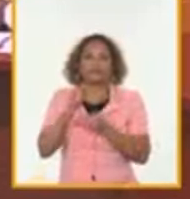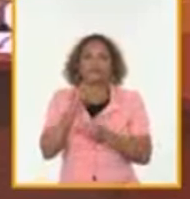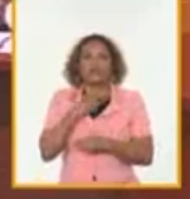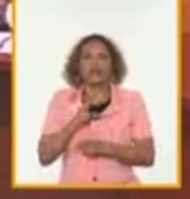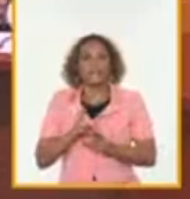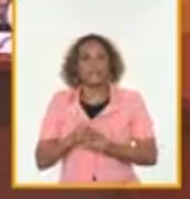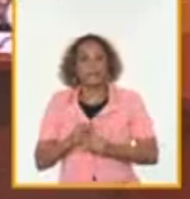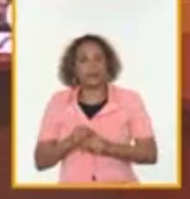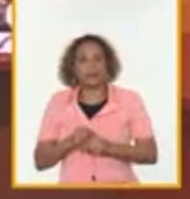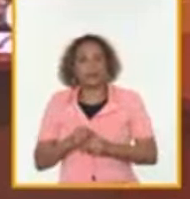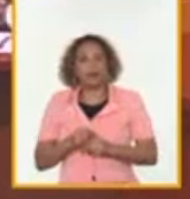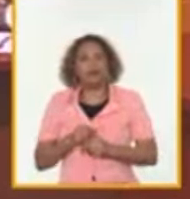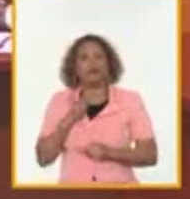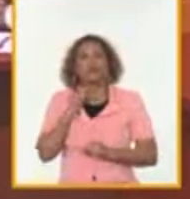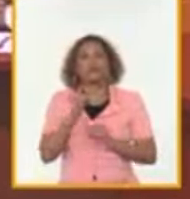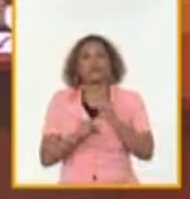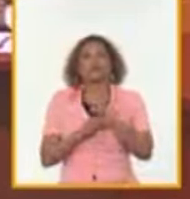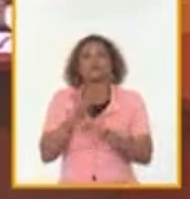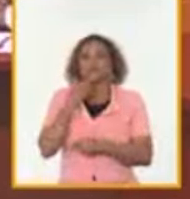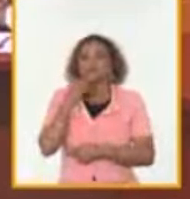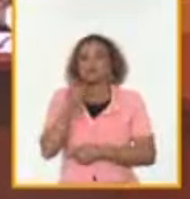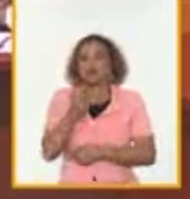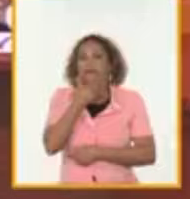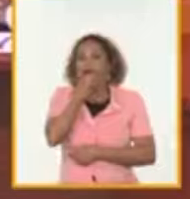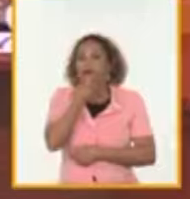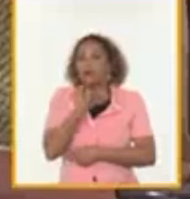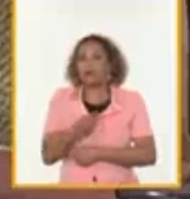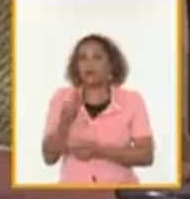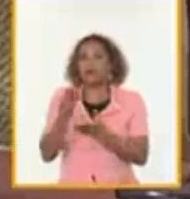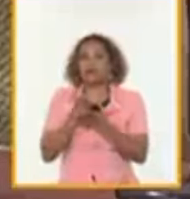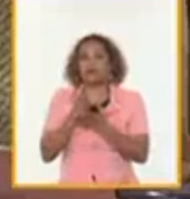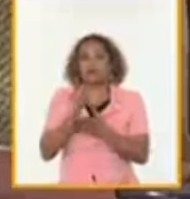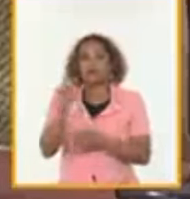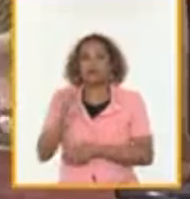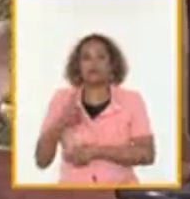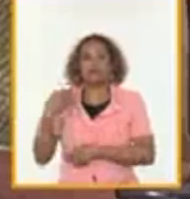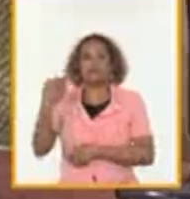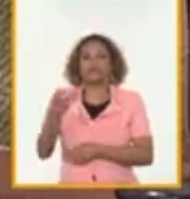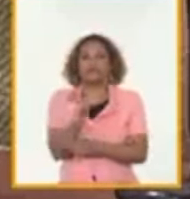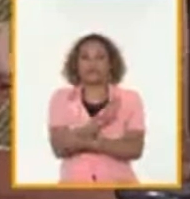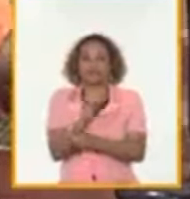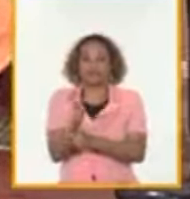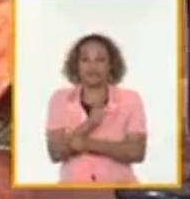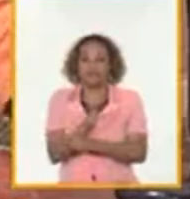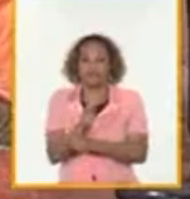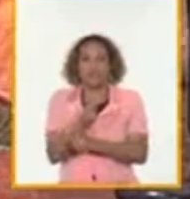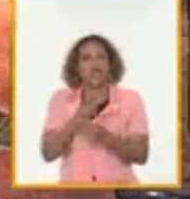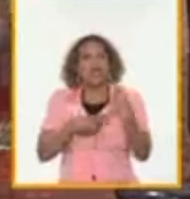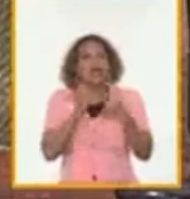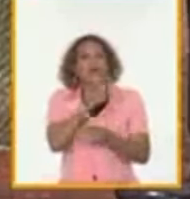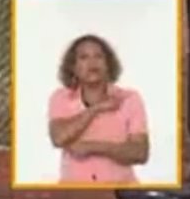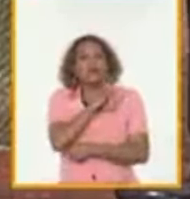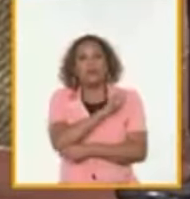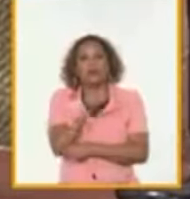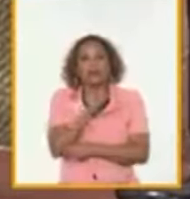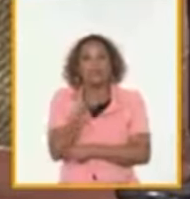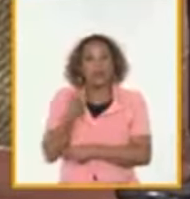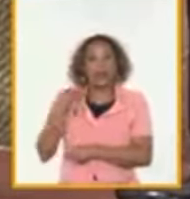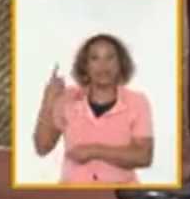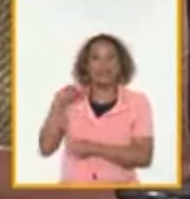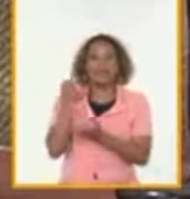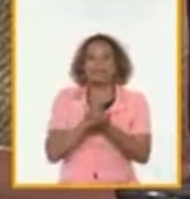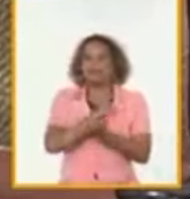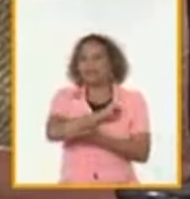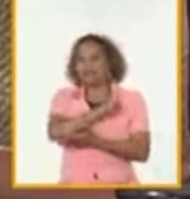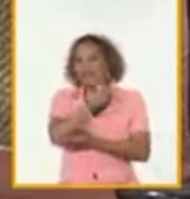que ha sido de mucho agrado para los jóvenes estudiantes y futuros maestros ya algunos maestros recién Ayer fue la graduación